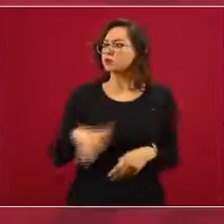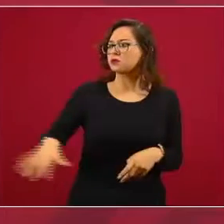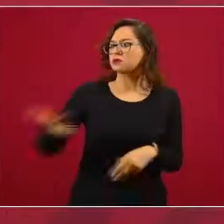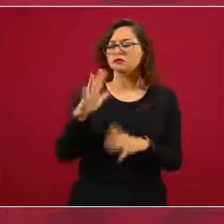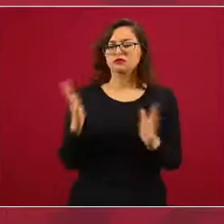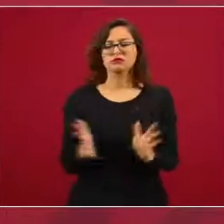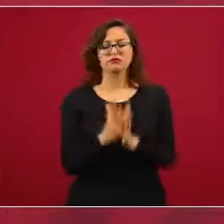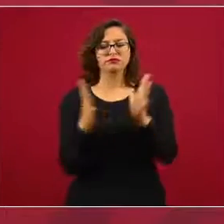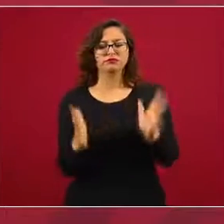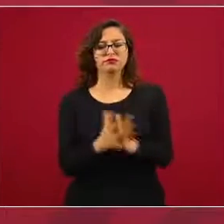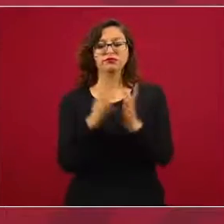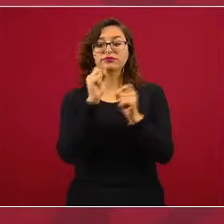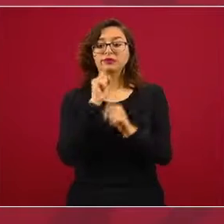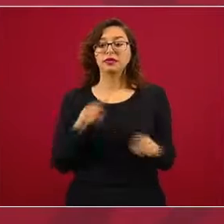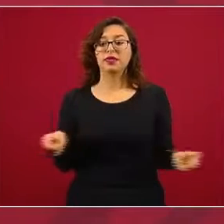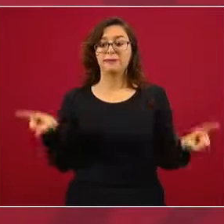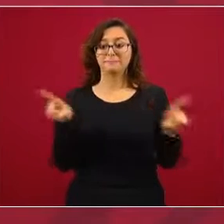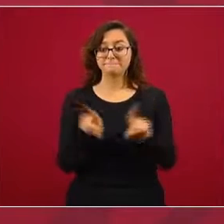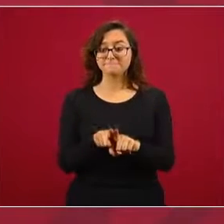y desde luego con los